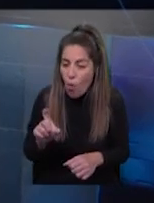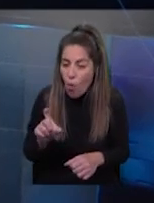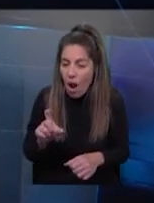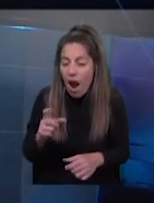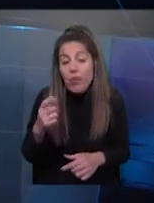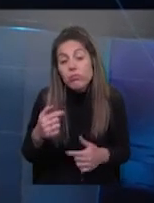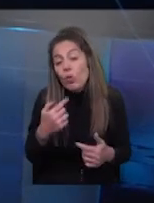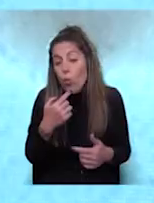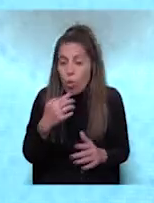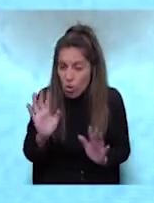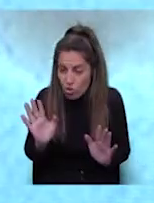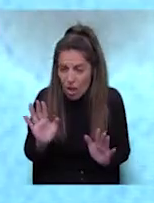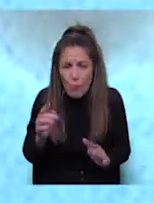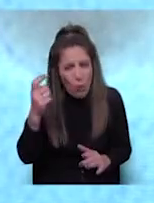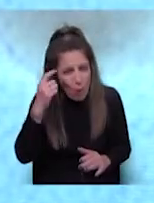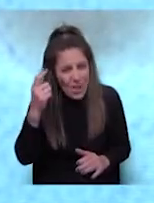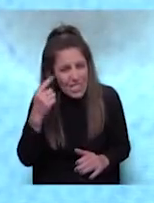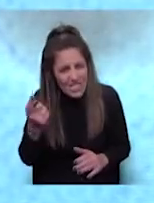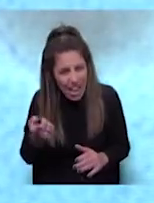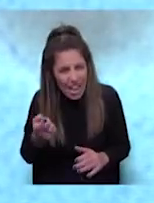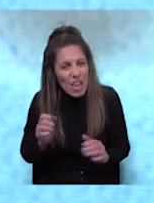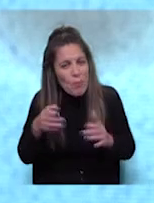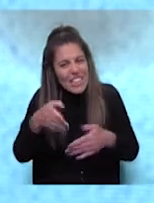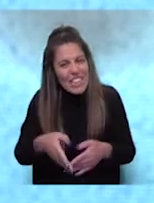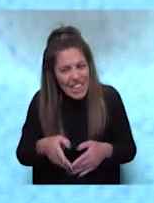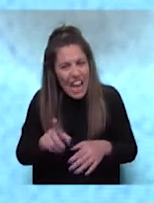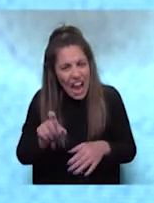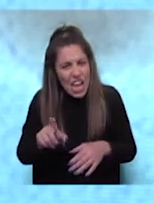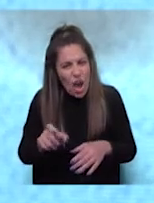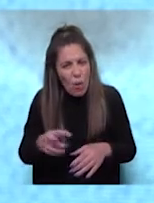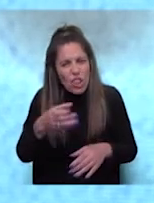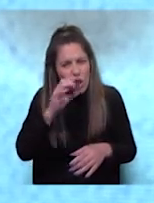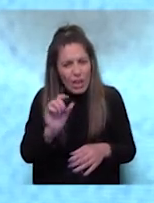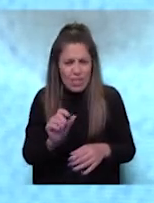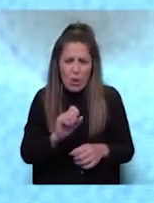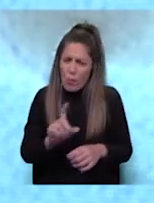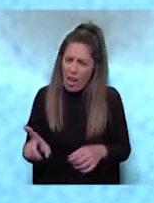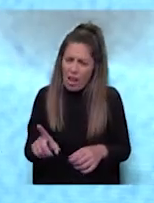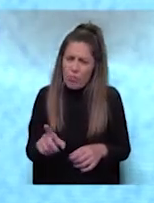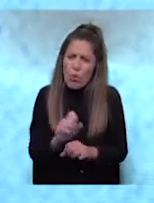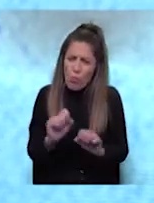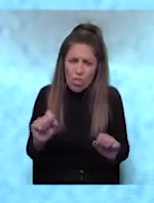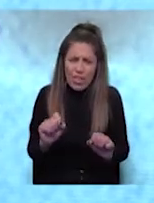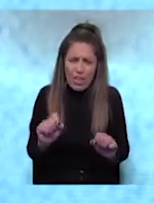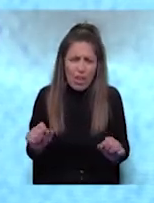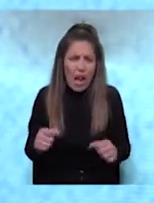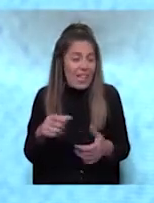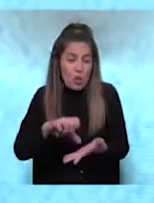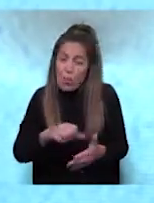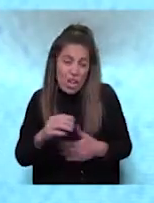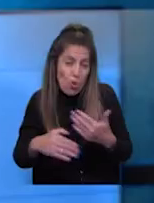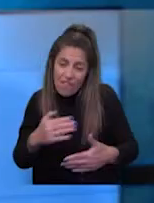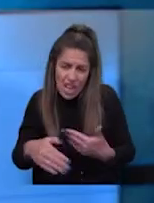dudosa consideración. ¿Vos te pensás que me tiré el agua y tragué un poquito y está eso bien. Me hizo malestar? ¿Vos podés que así un país no